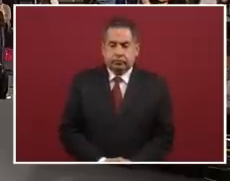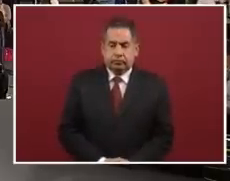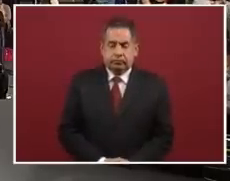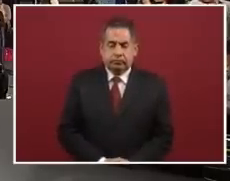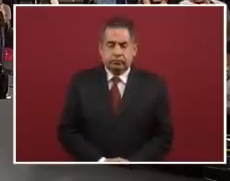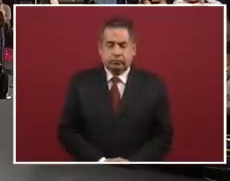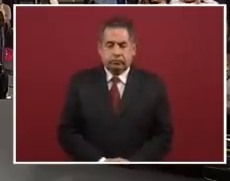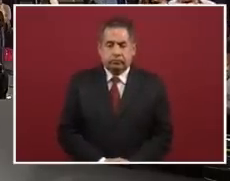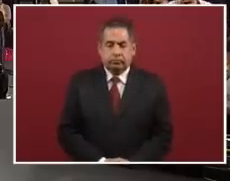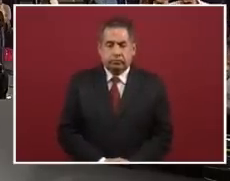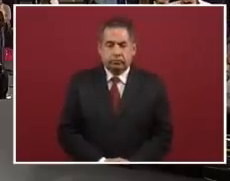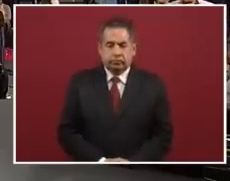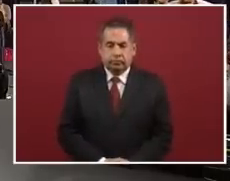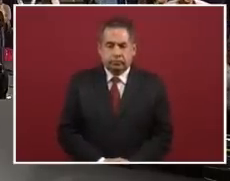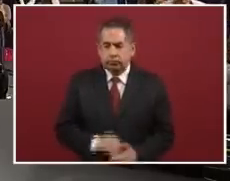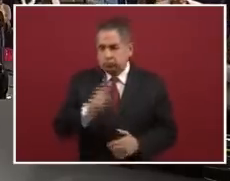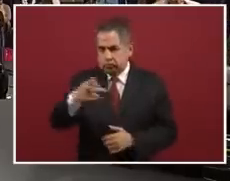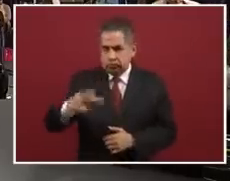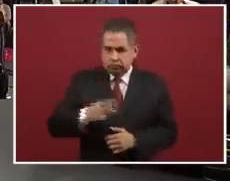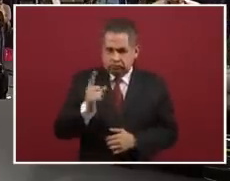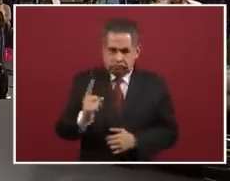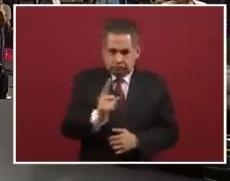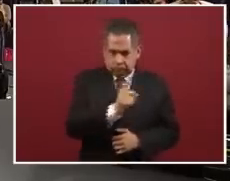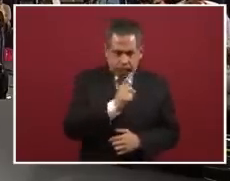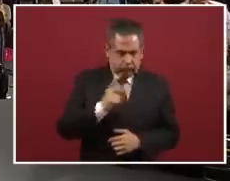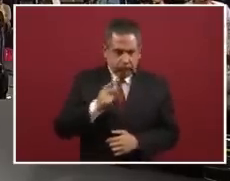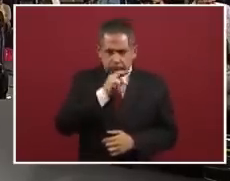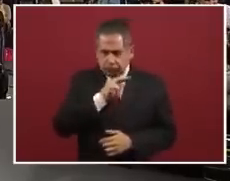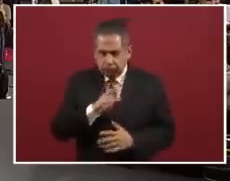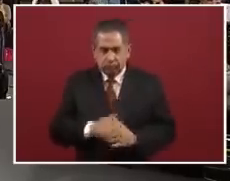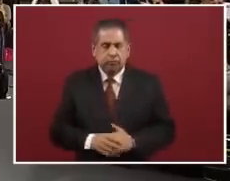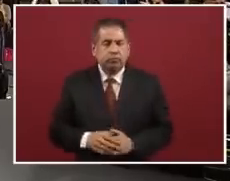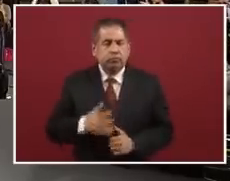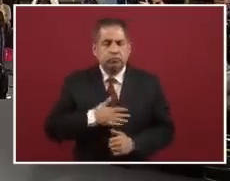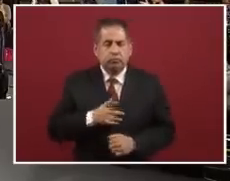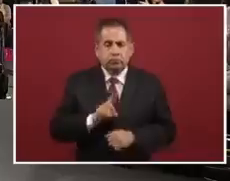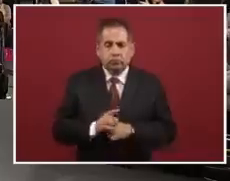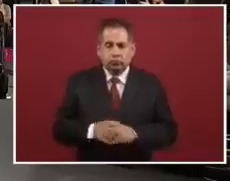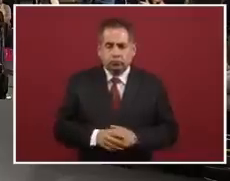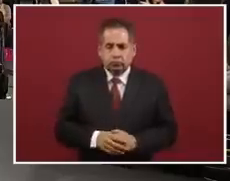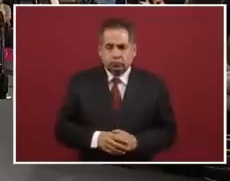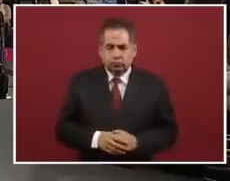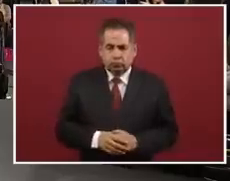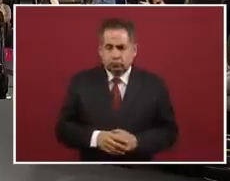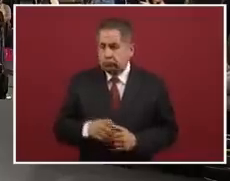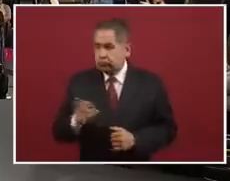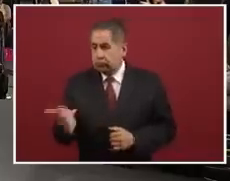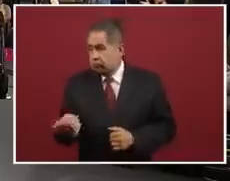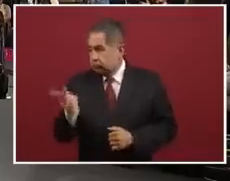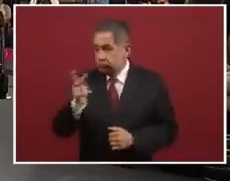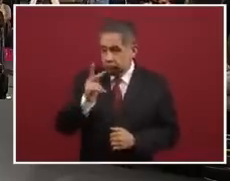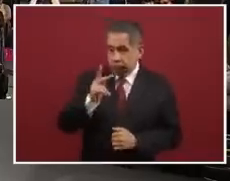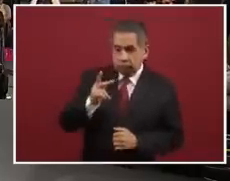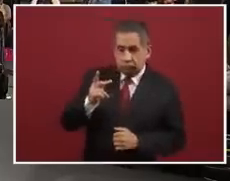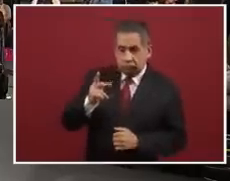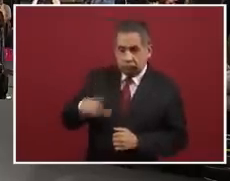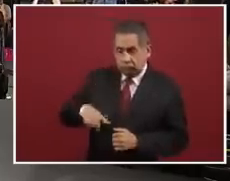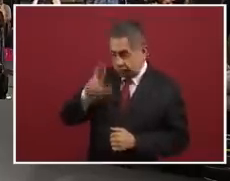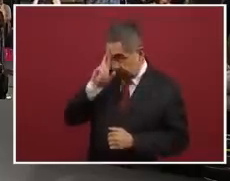alcances? Gracias. Una pregunta a cada quien, ¿no? Porfa, sí. Para que vayamos más rápido. Buenos días. Si hay pregunta, a los señores gobernadores, favor de dirigirse